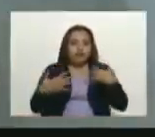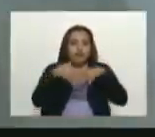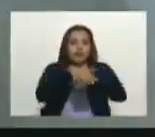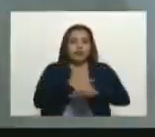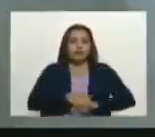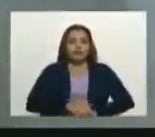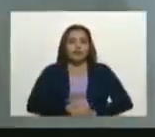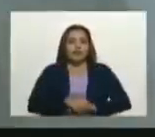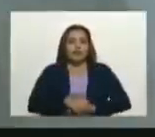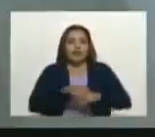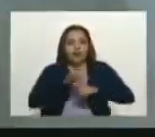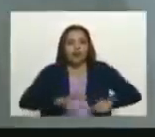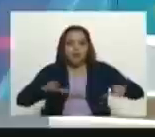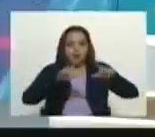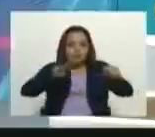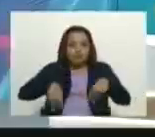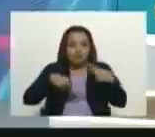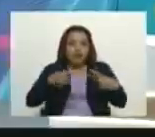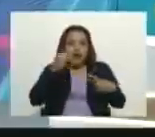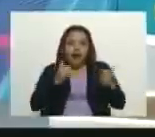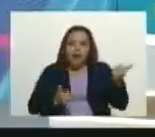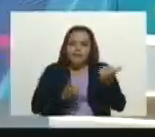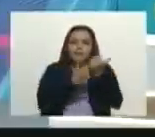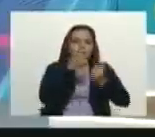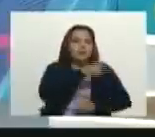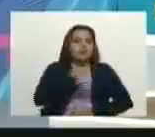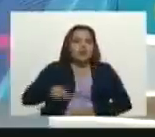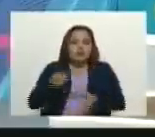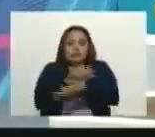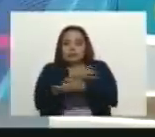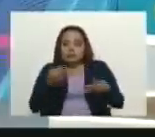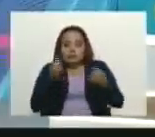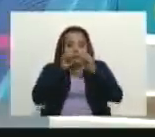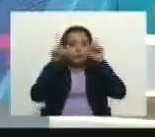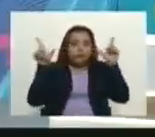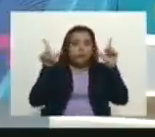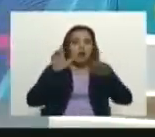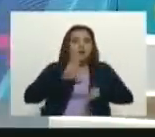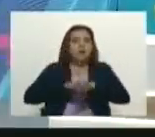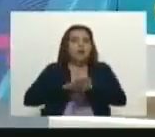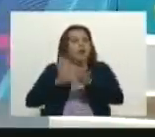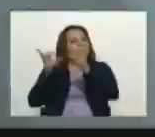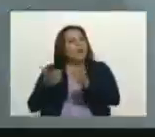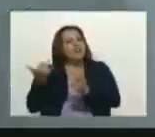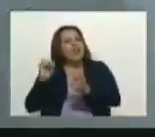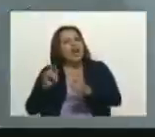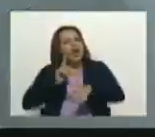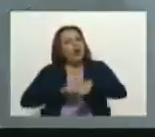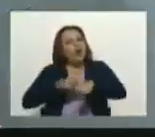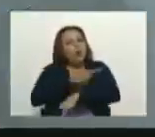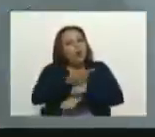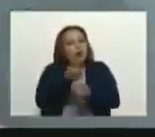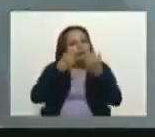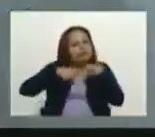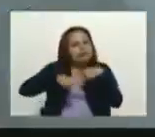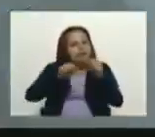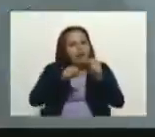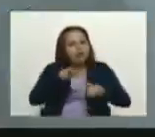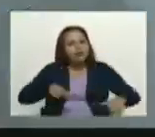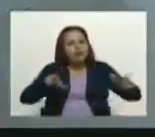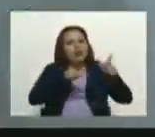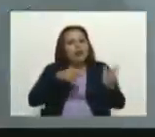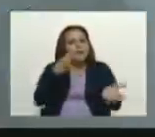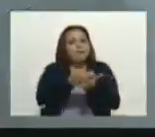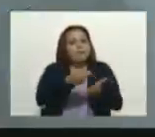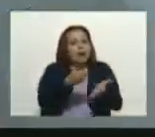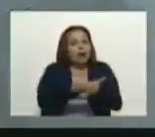rehabilitación integral le prestan un apoyo a la gente impresionante. ¿Ah? Porque ¿cuánto cuesta una hora de rehabilitación en un sector privado, en un lugar